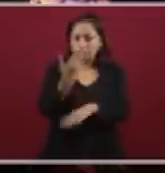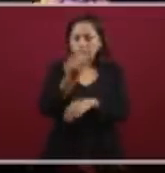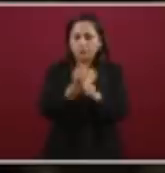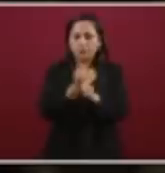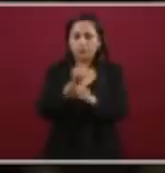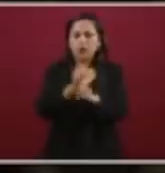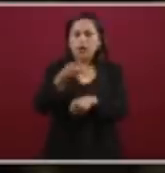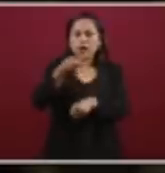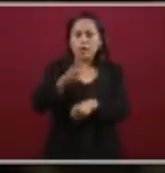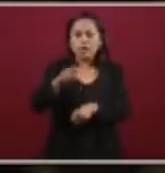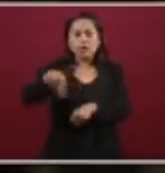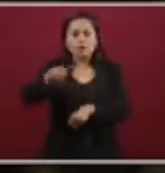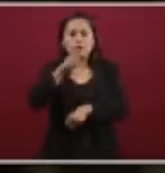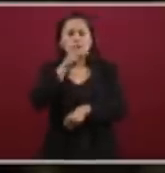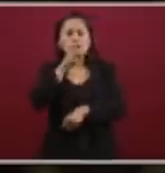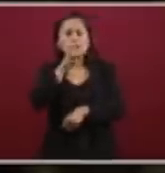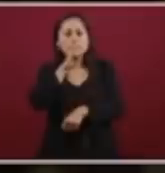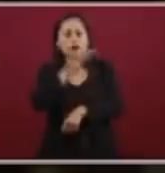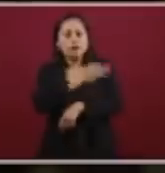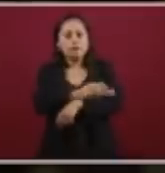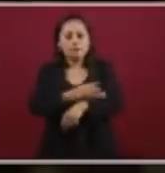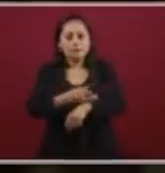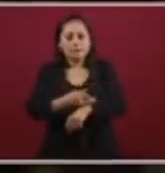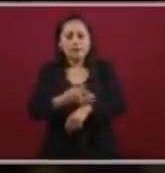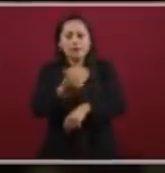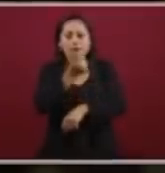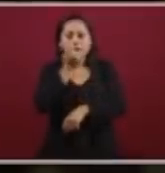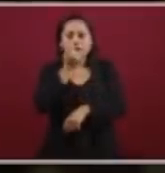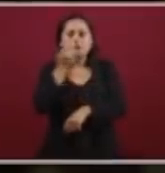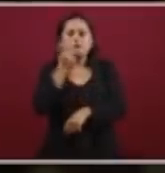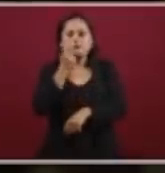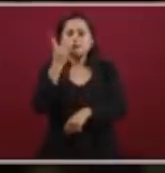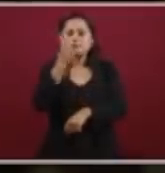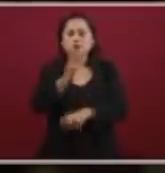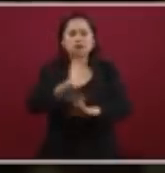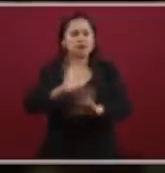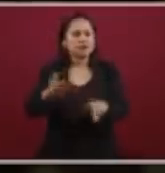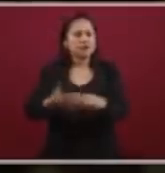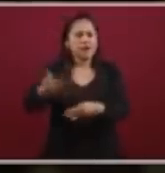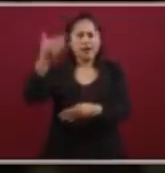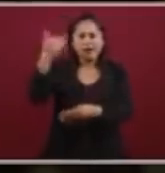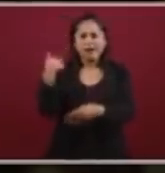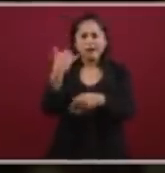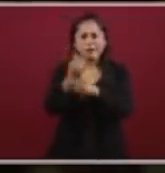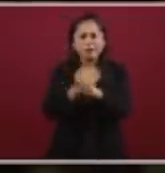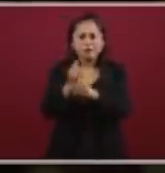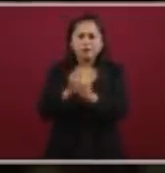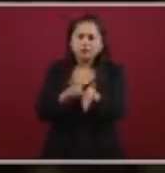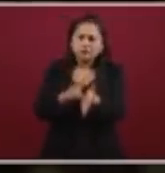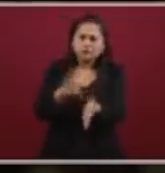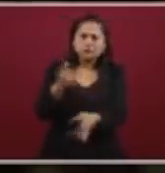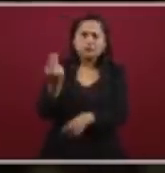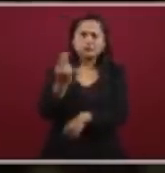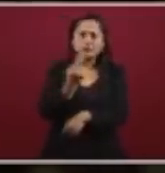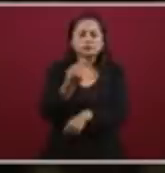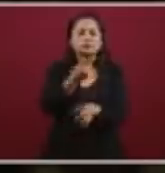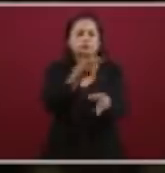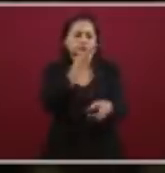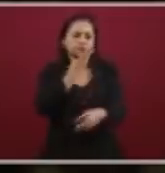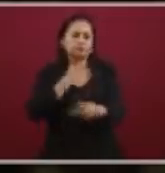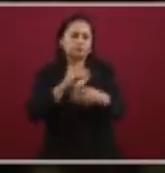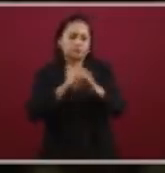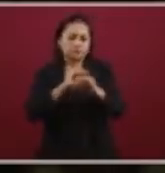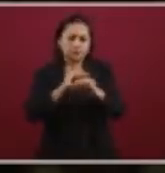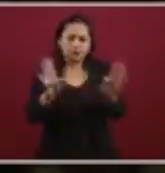investigación de energía y es bueno un poquito que quede claro en esto y por otra parte con la información que ya